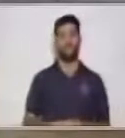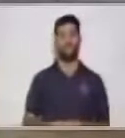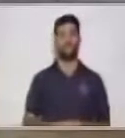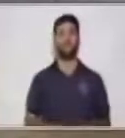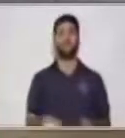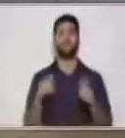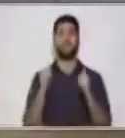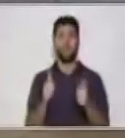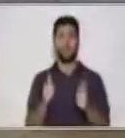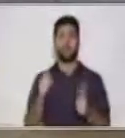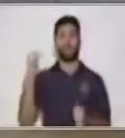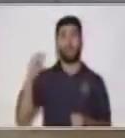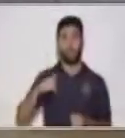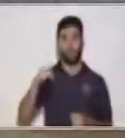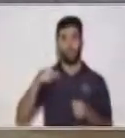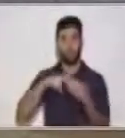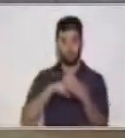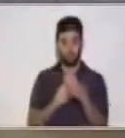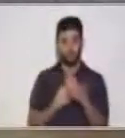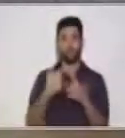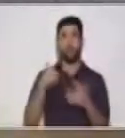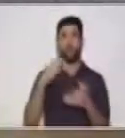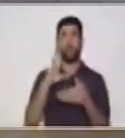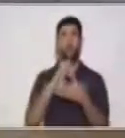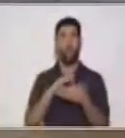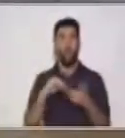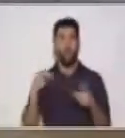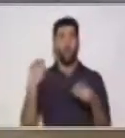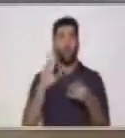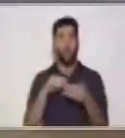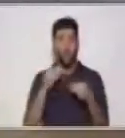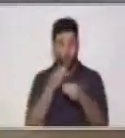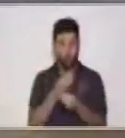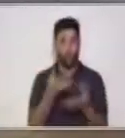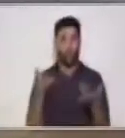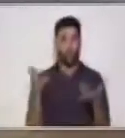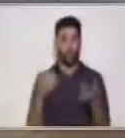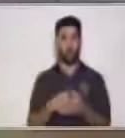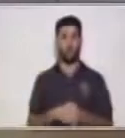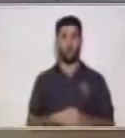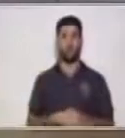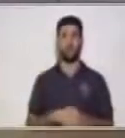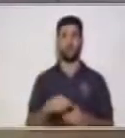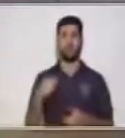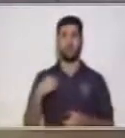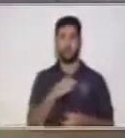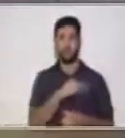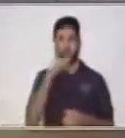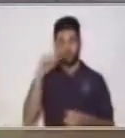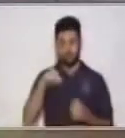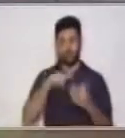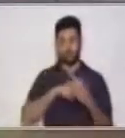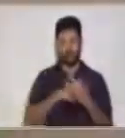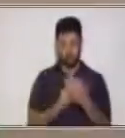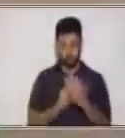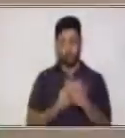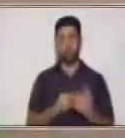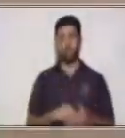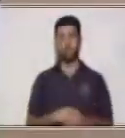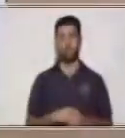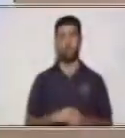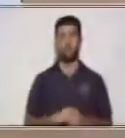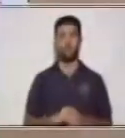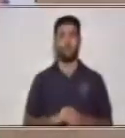Vamos a dar inicio con un cuento. Vamos a iniciar con un cuento el día de hoy